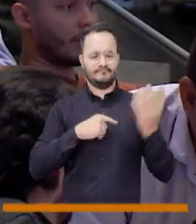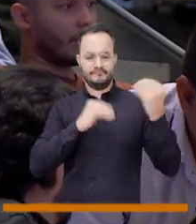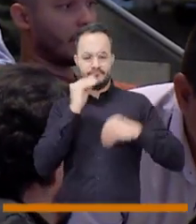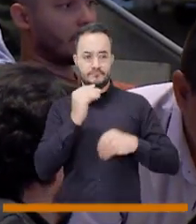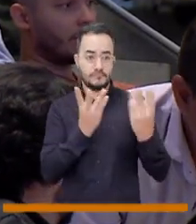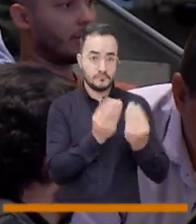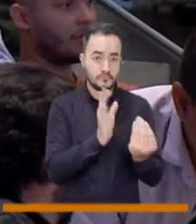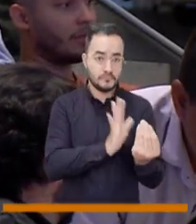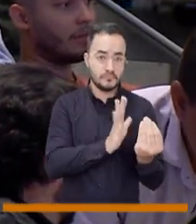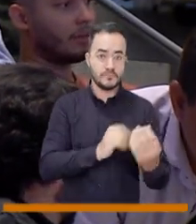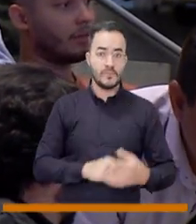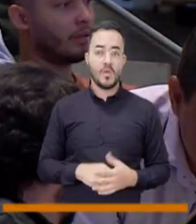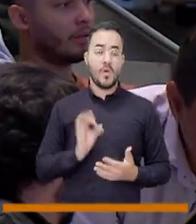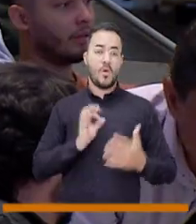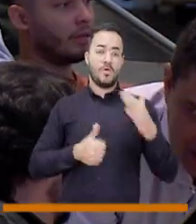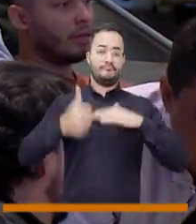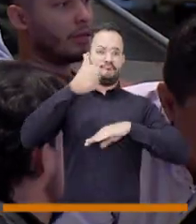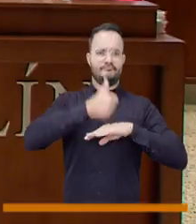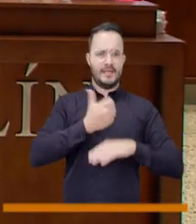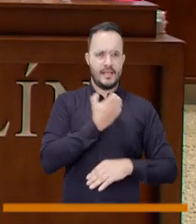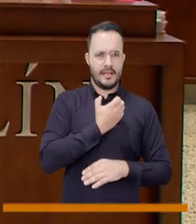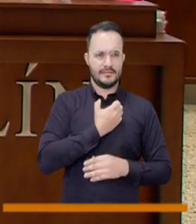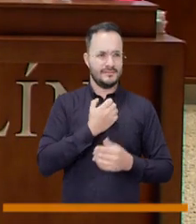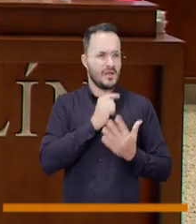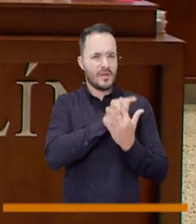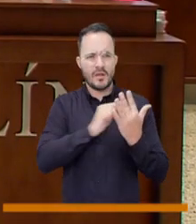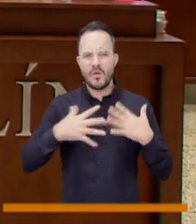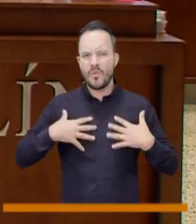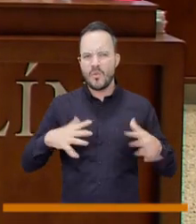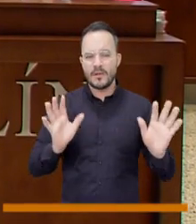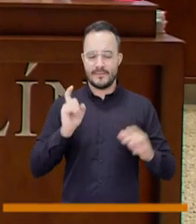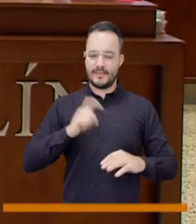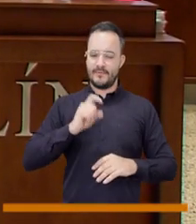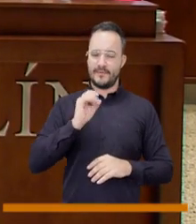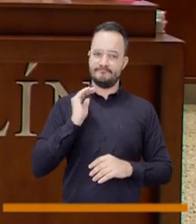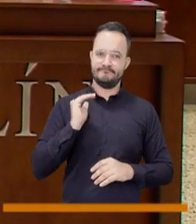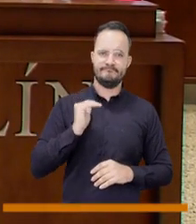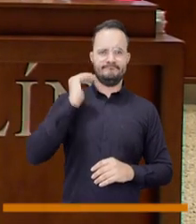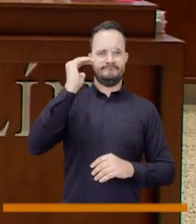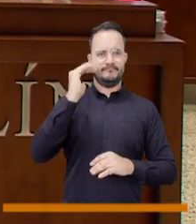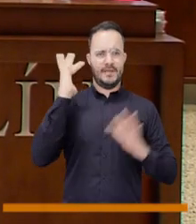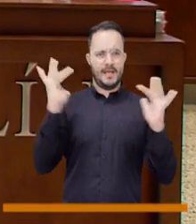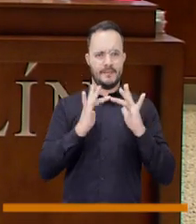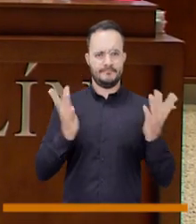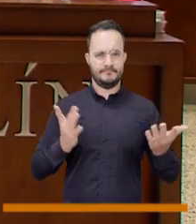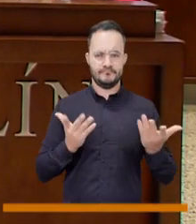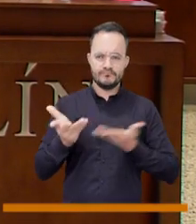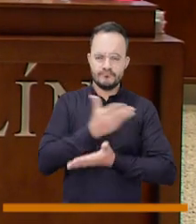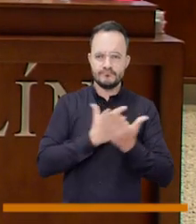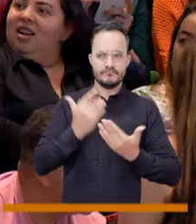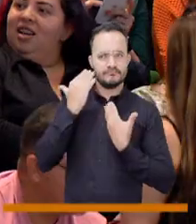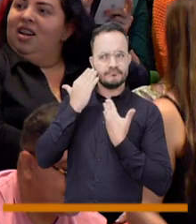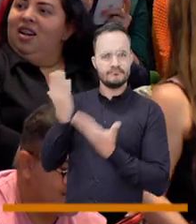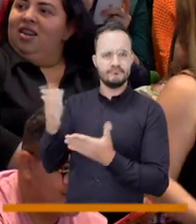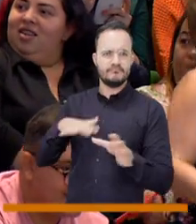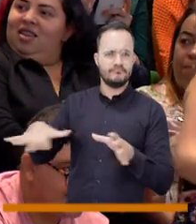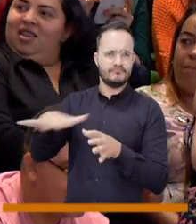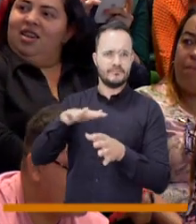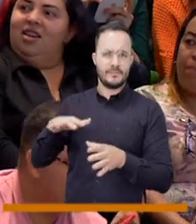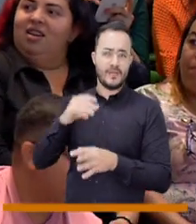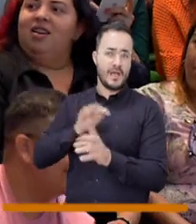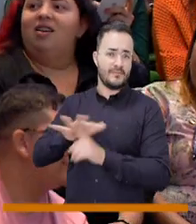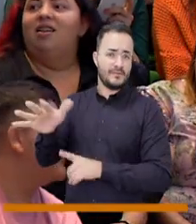la ciudad, como quien esté en el primer cargo de magistratura de la ciudad le tiene que dar un debate de nivel, porque los únicos perjudicados al final del